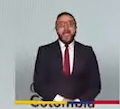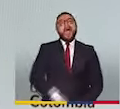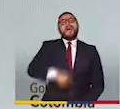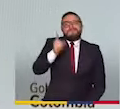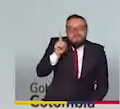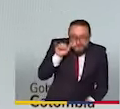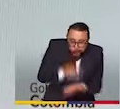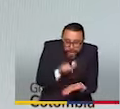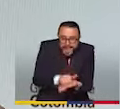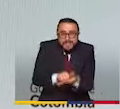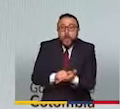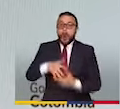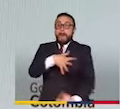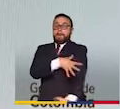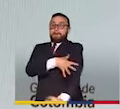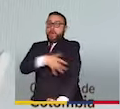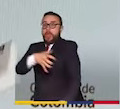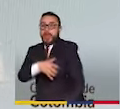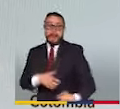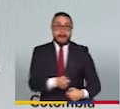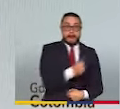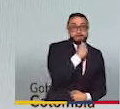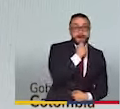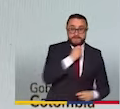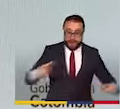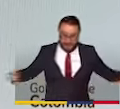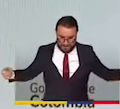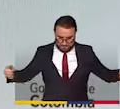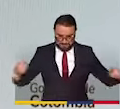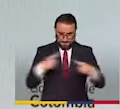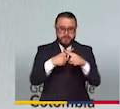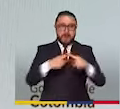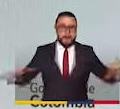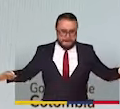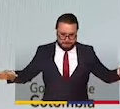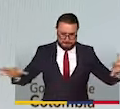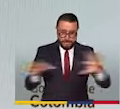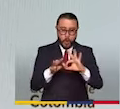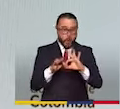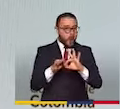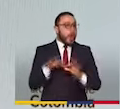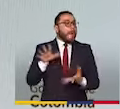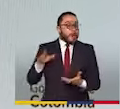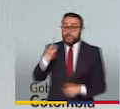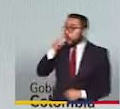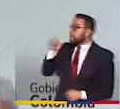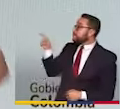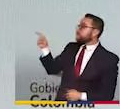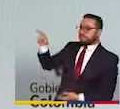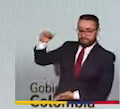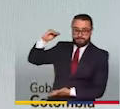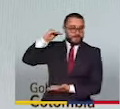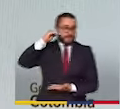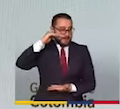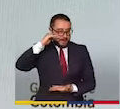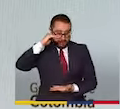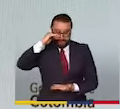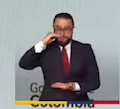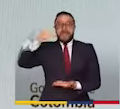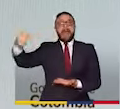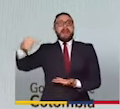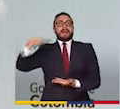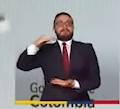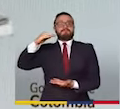la mafia. Por eso este señor periodista fue asesinado cuyo hijo conozco, y a él también lo